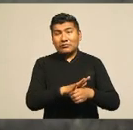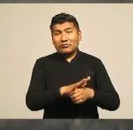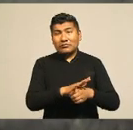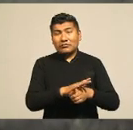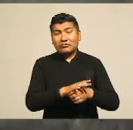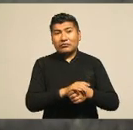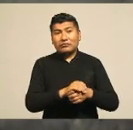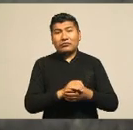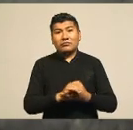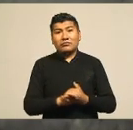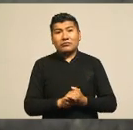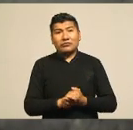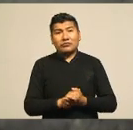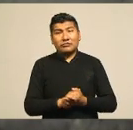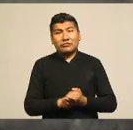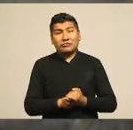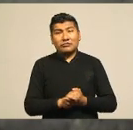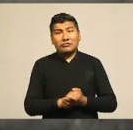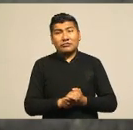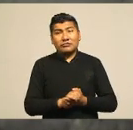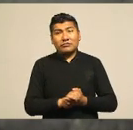y nos la va a dar.